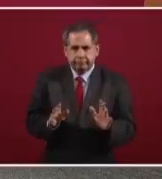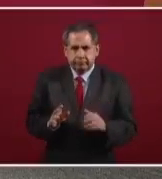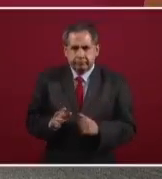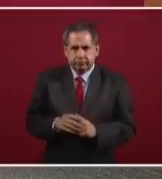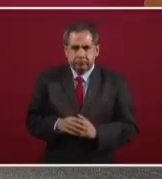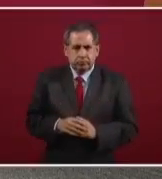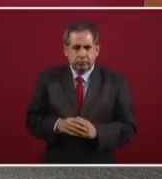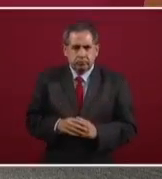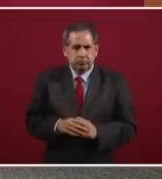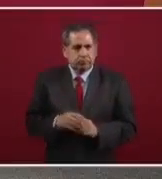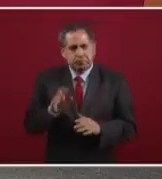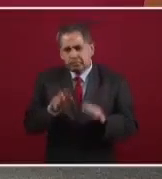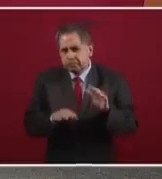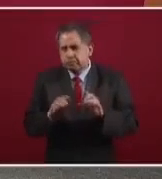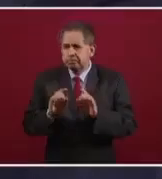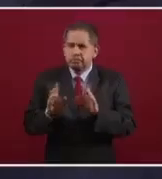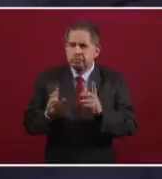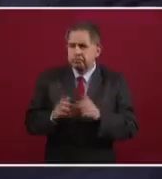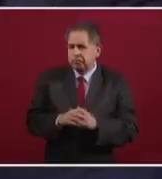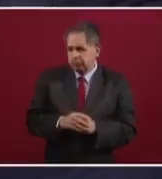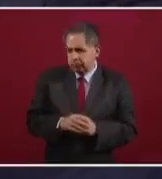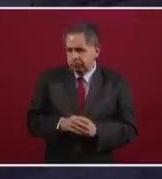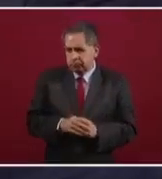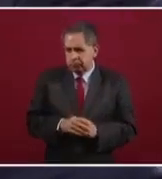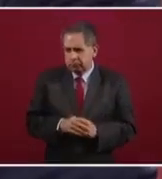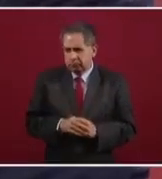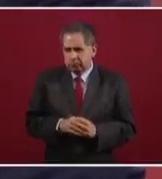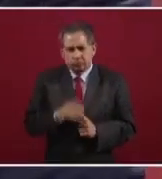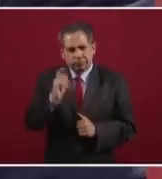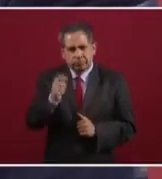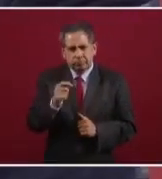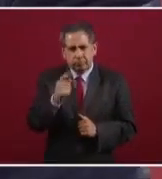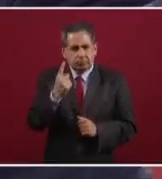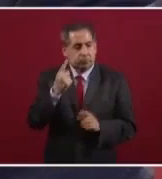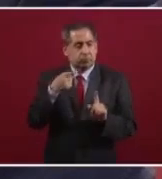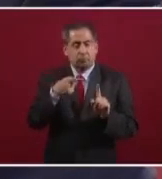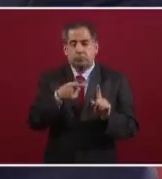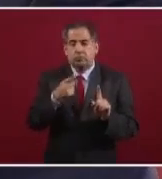solo por un hecho